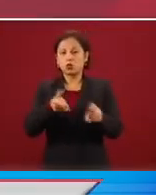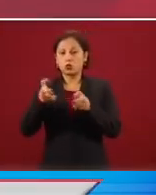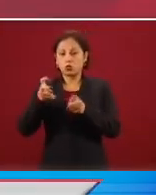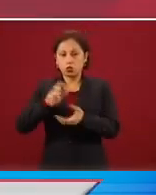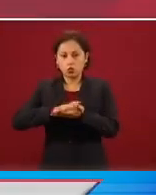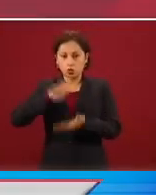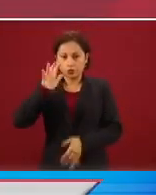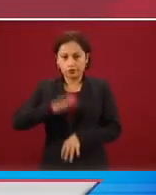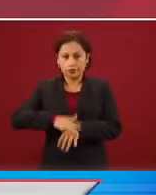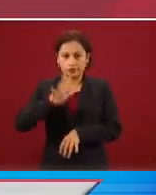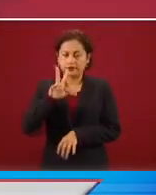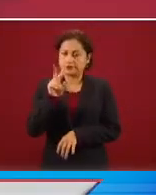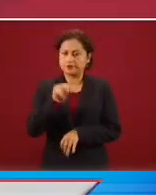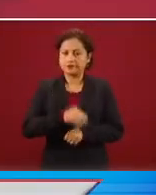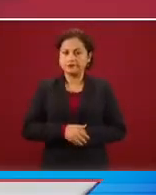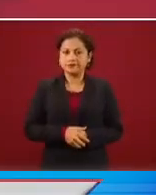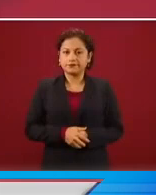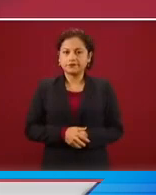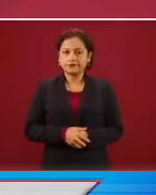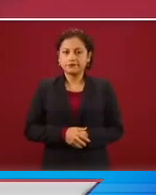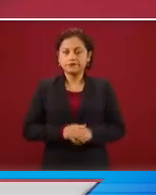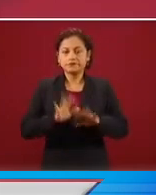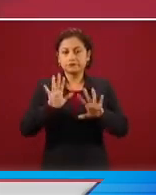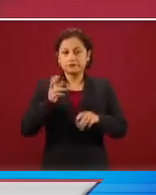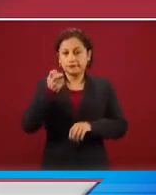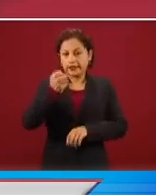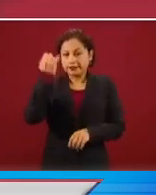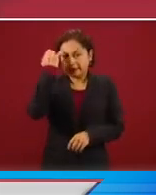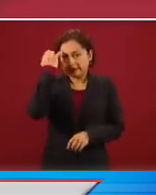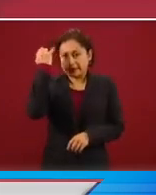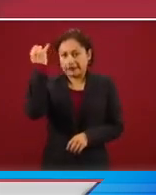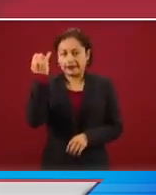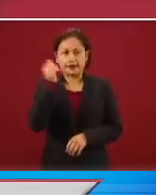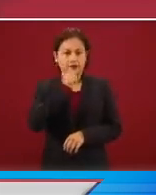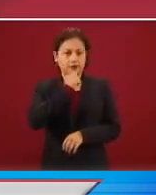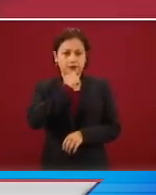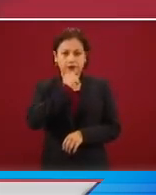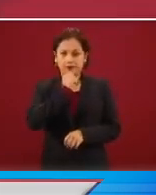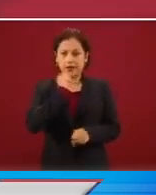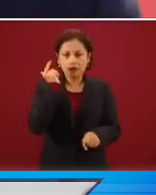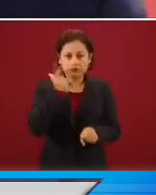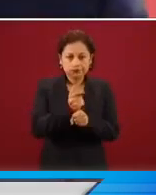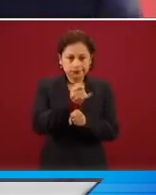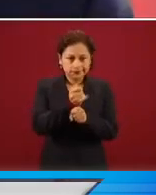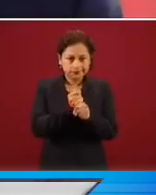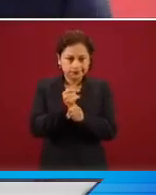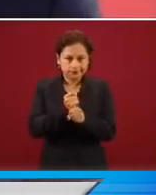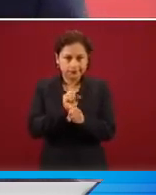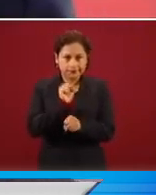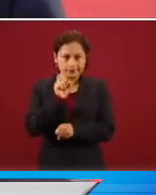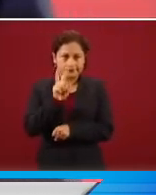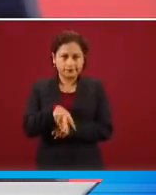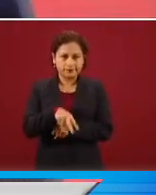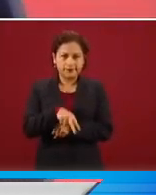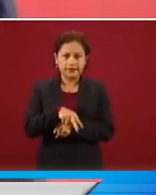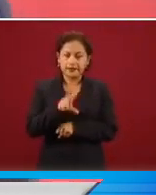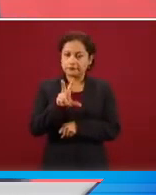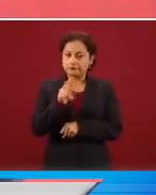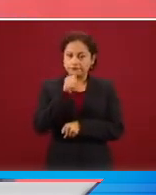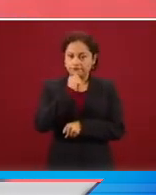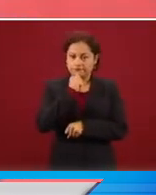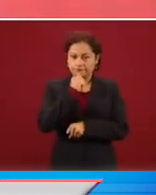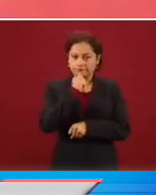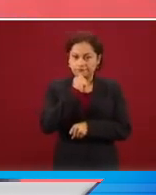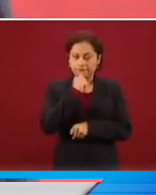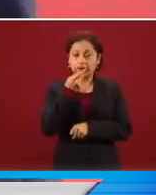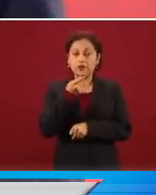presidente reafirma que el avión presidencial está en venta con el fin de reparar el daño a la nación que significó su compra. Solo una mentalidad faraónica